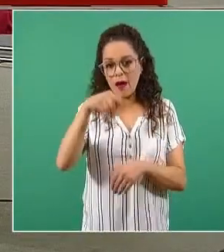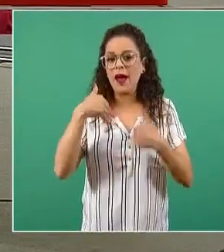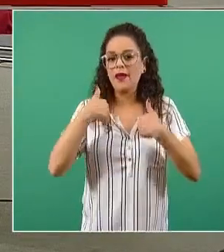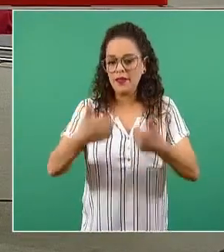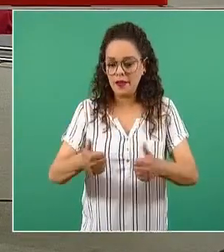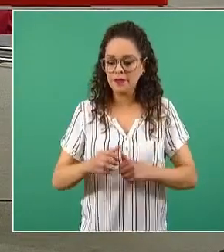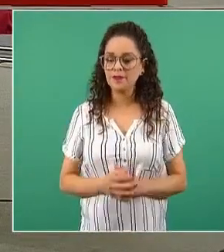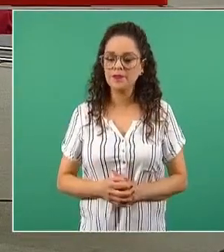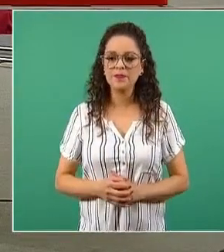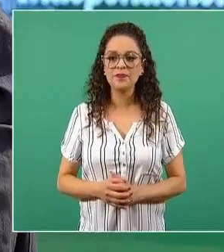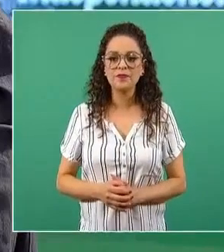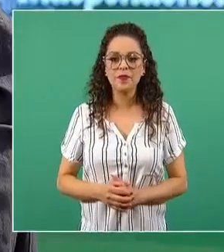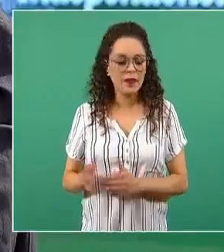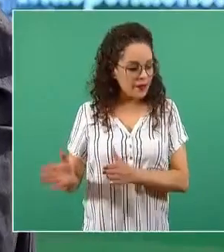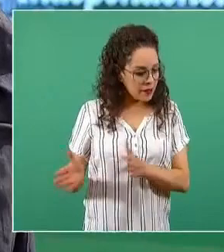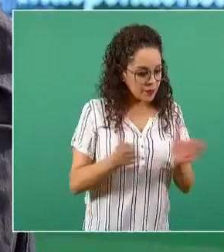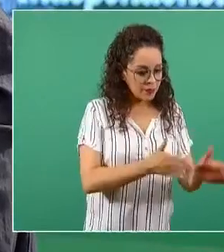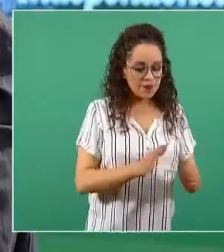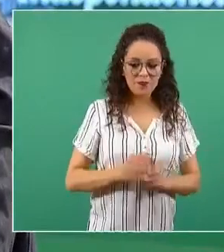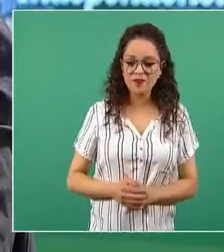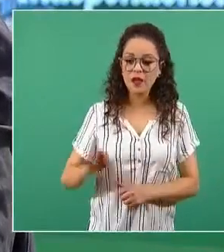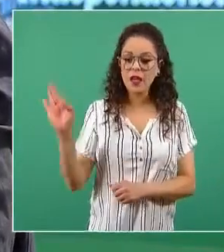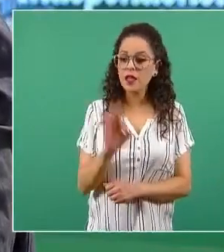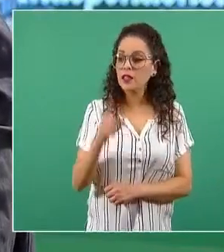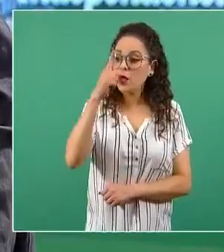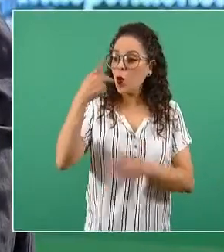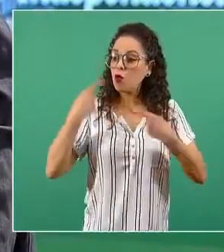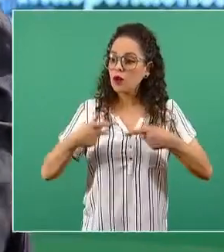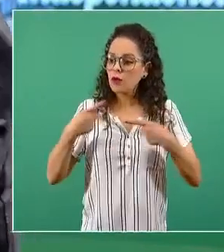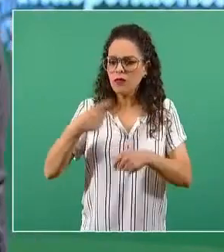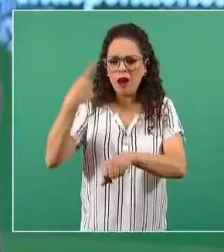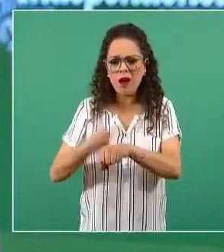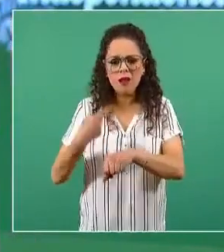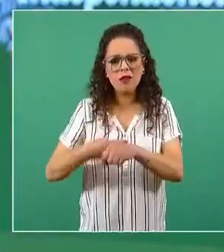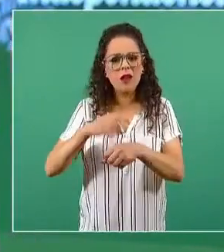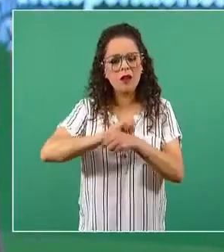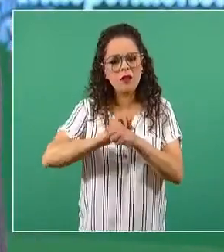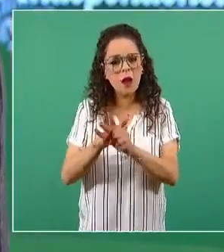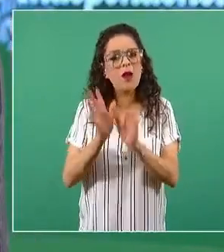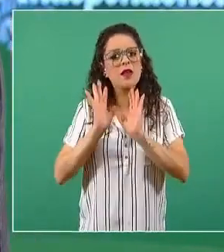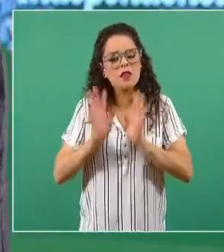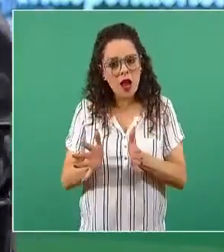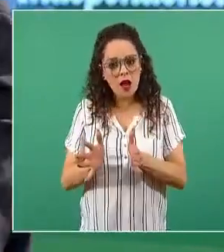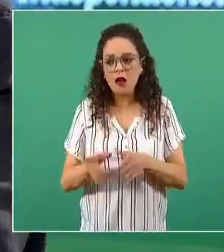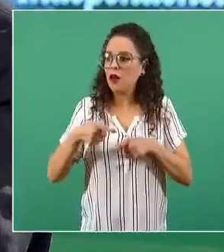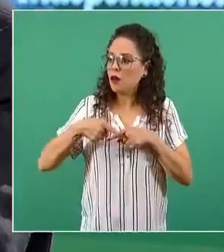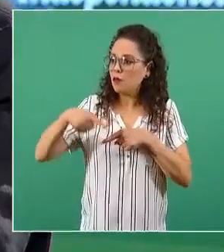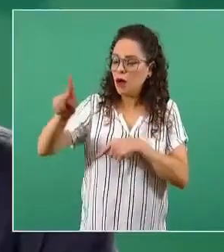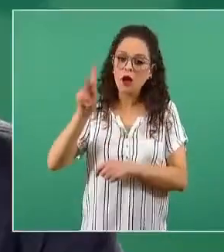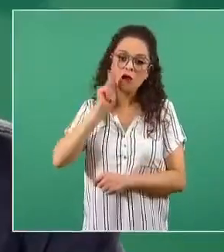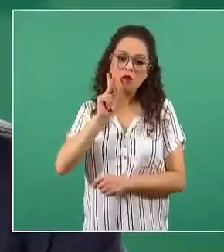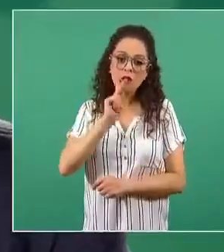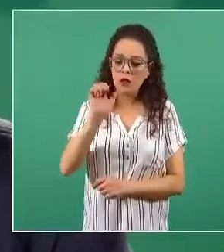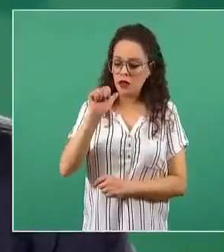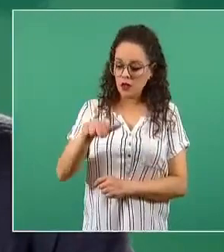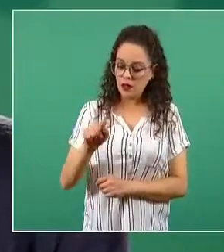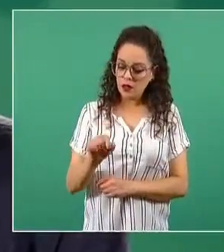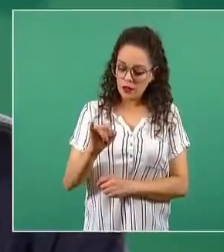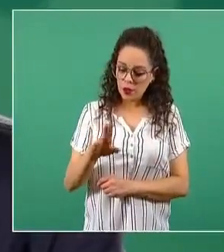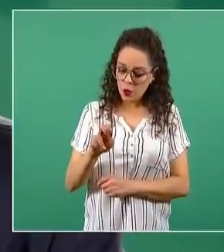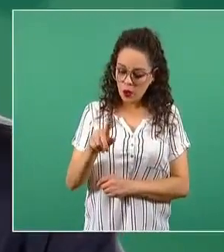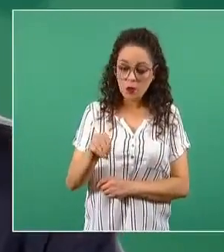¿Qué pasa si una persona, por ejemplo, ya le dio COVID y se hace una prueba de anticuerpos, o ya le pusieron una